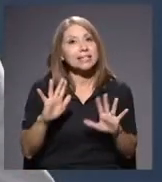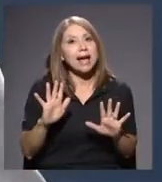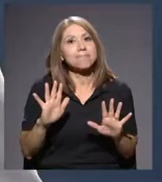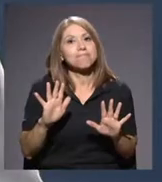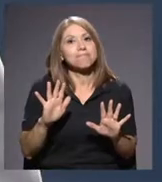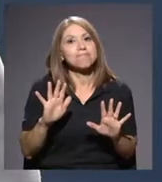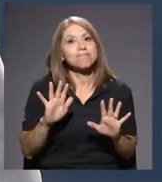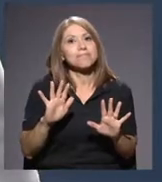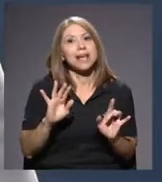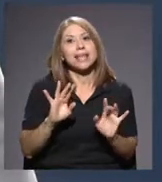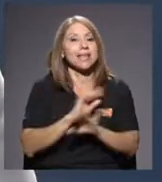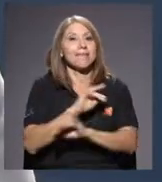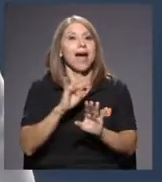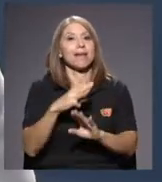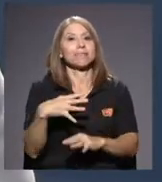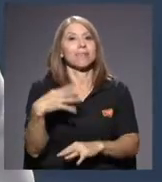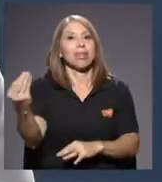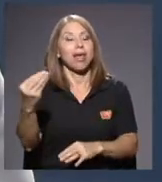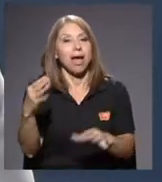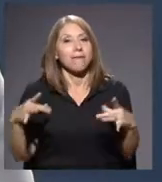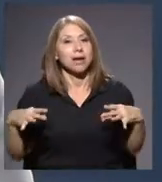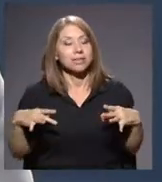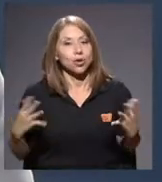a ir a vacaciones, ¿verdad?